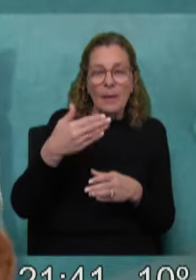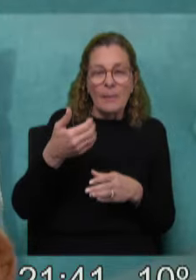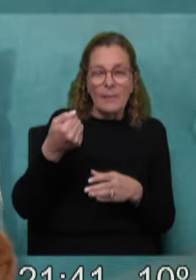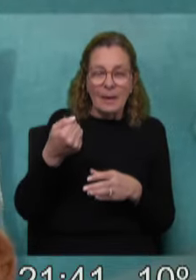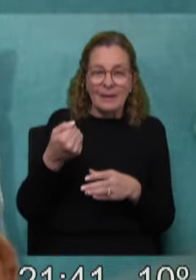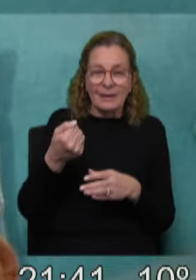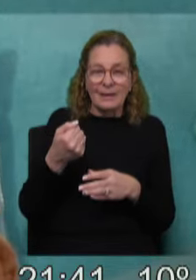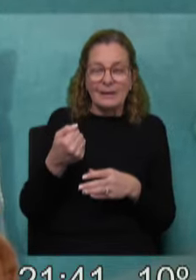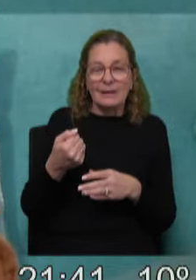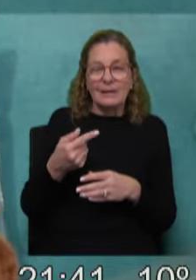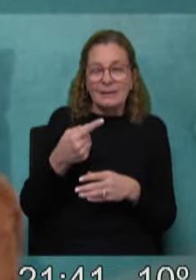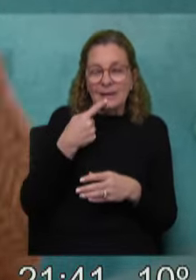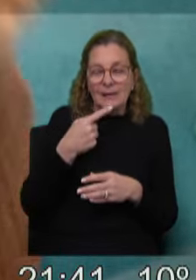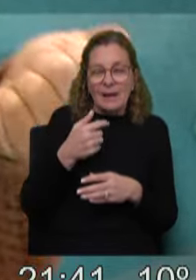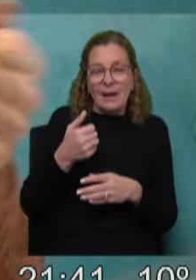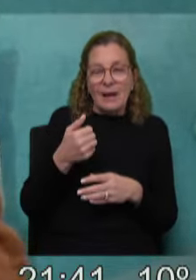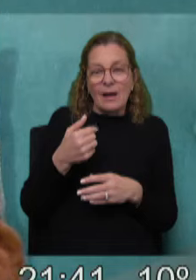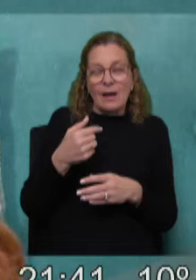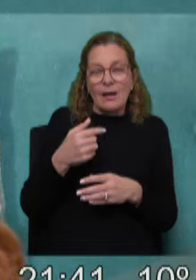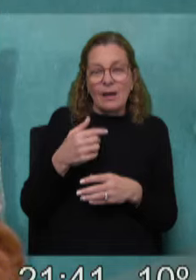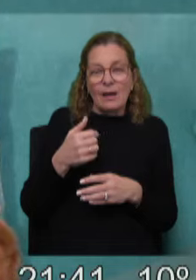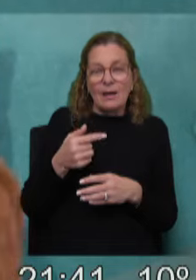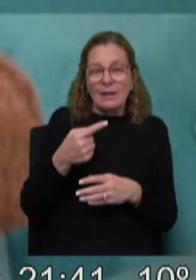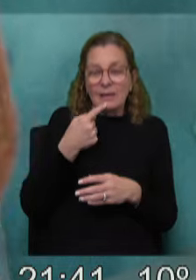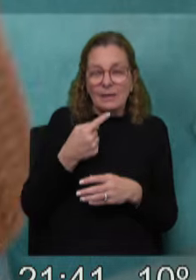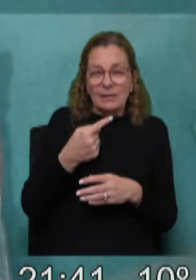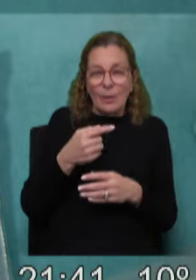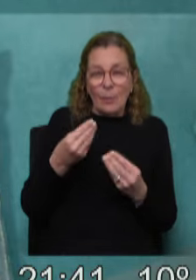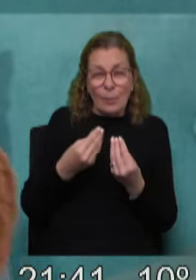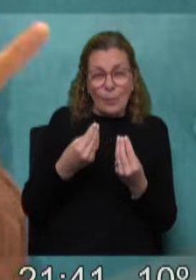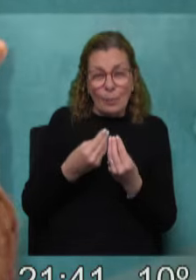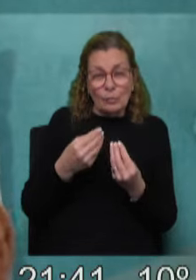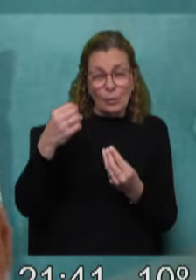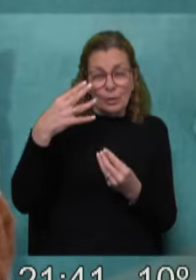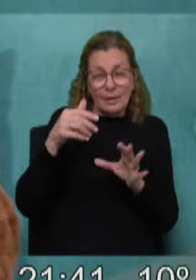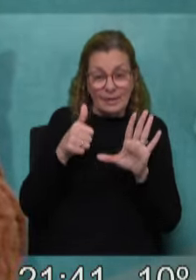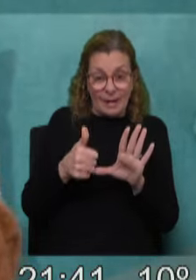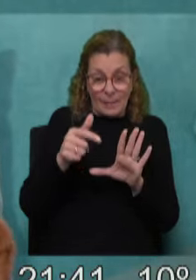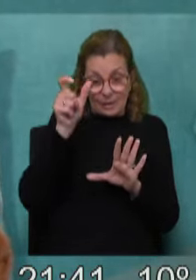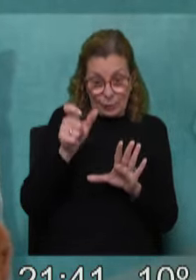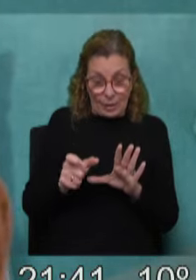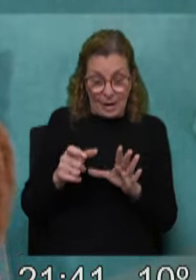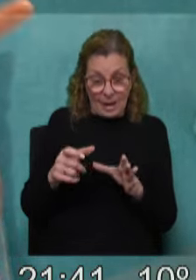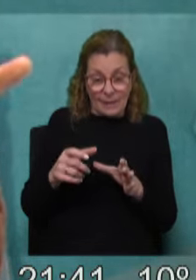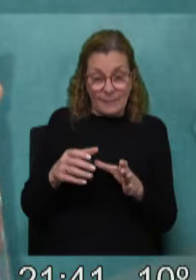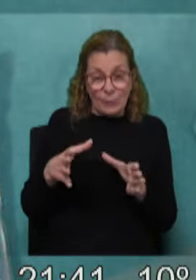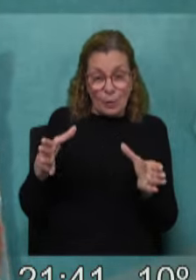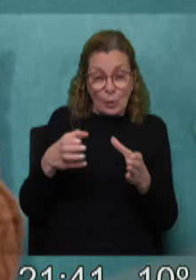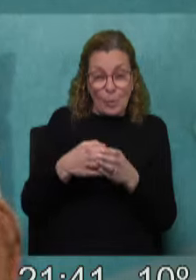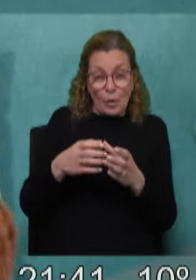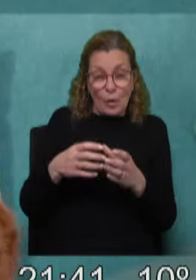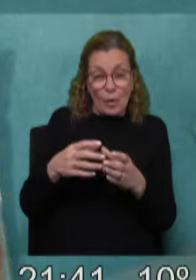que dirige Kobe Acosta, que toca conmigo los Bocha Makers. Son un montón, en el Solís van a estar 6 de ellos. Y después este coro que